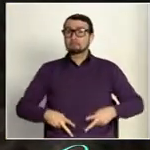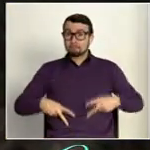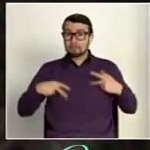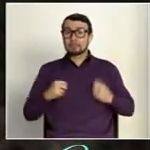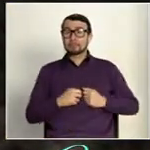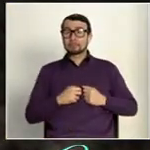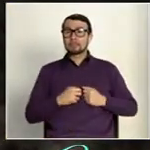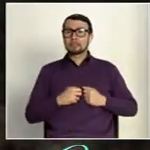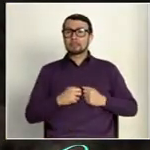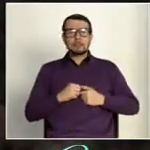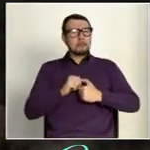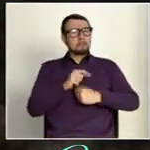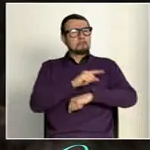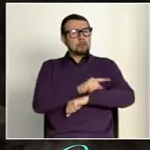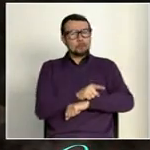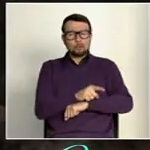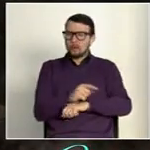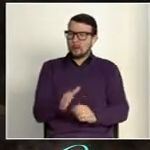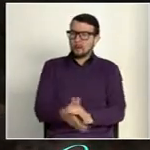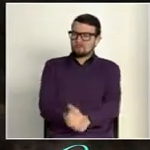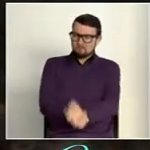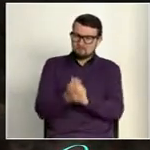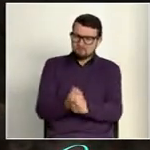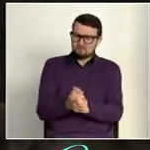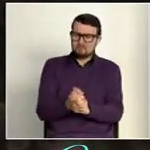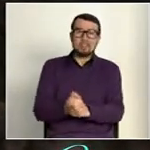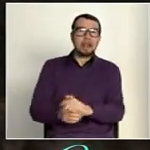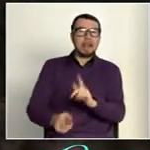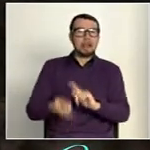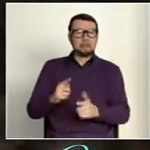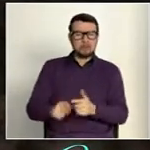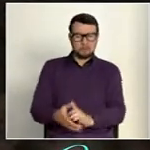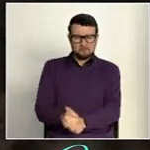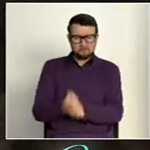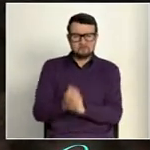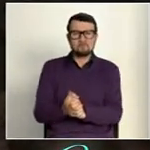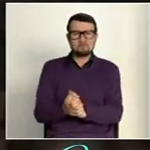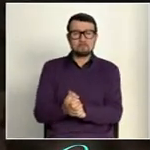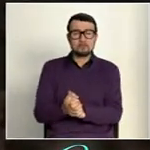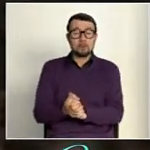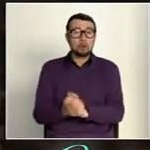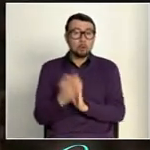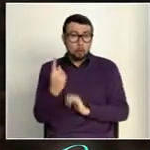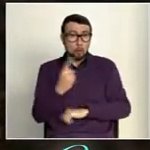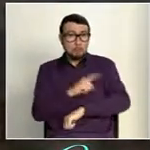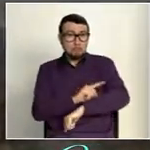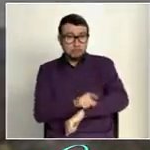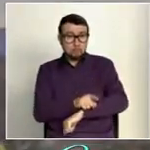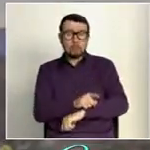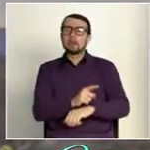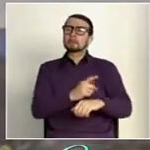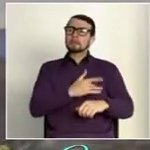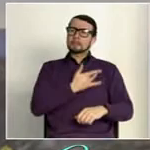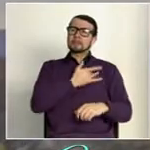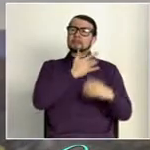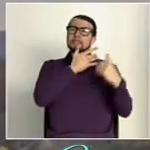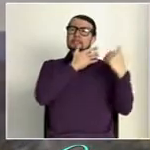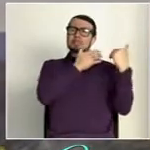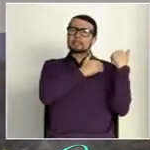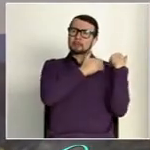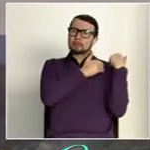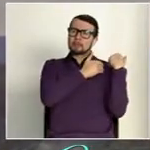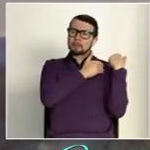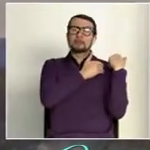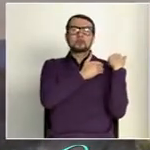Un minuto para un apretón de manos y conquistar un buen amigo. Un minuto para sentir la responsabilidad pesar